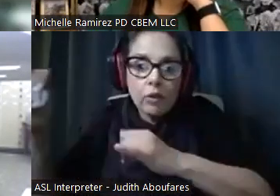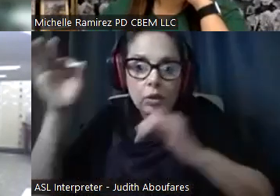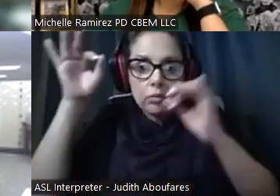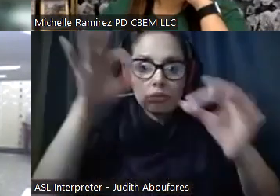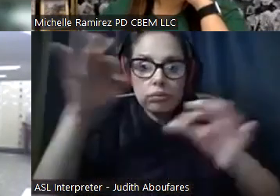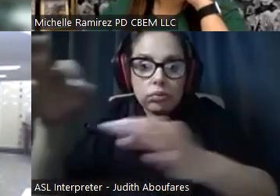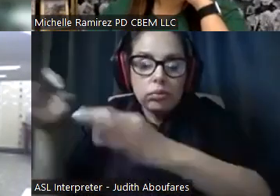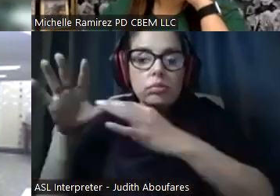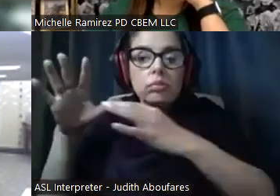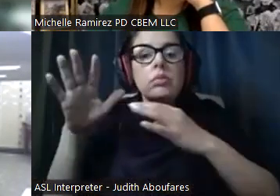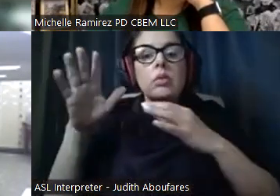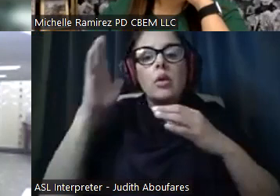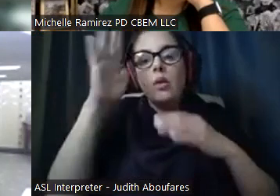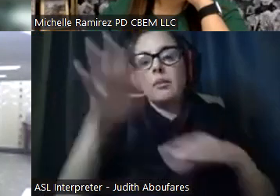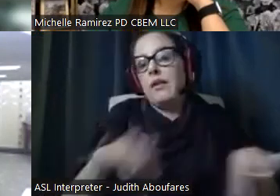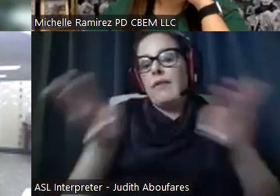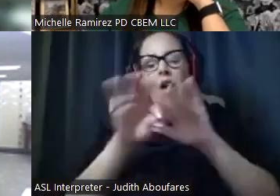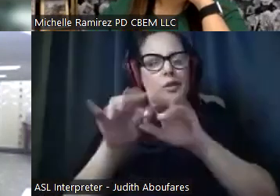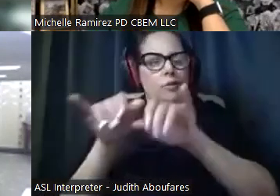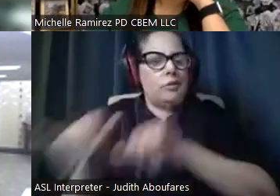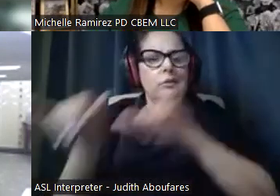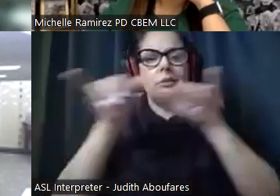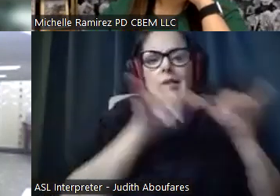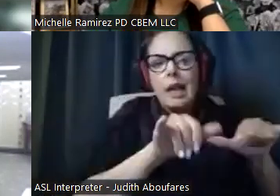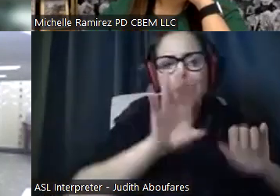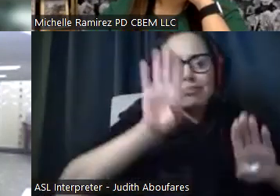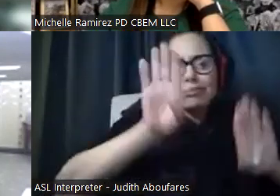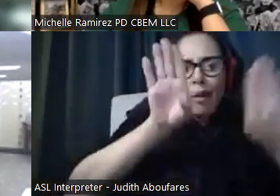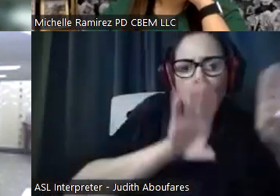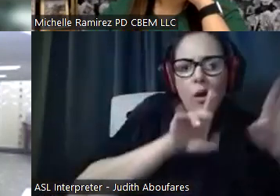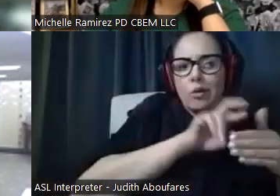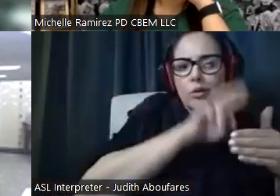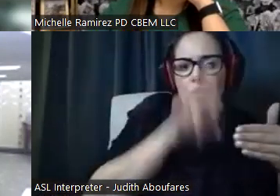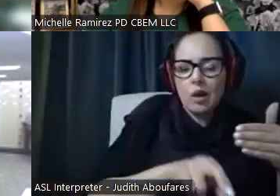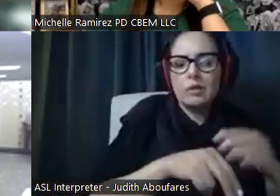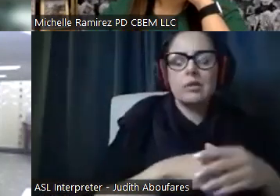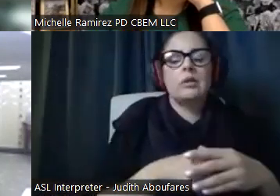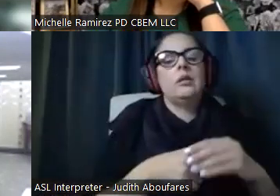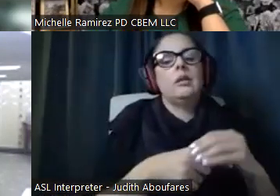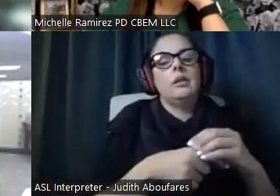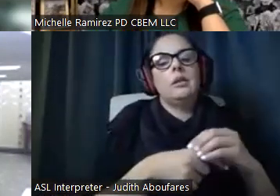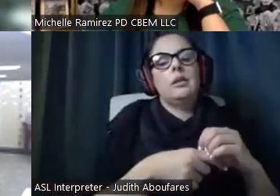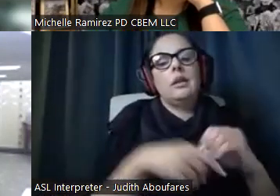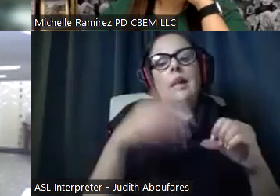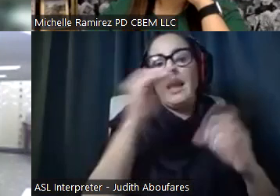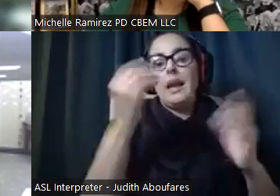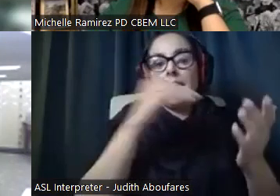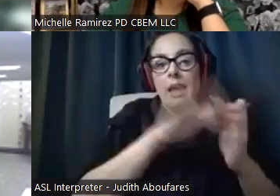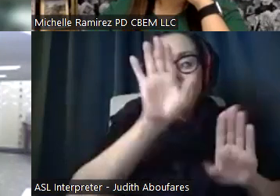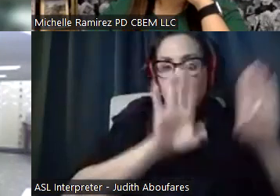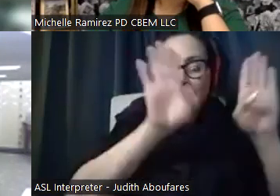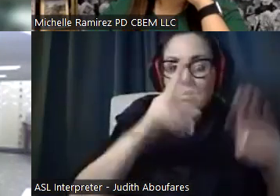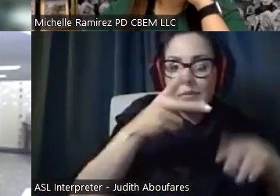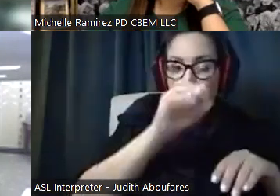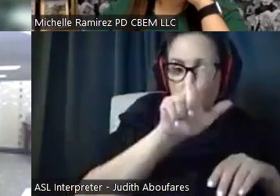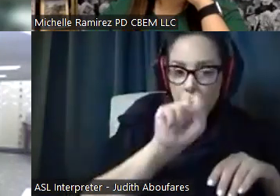su opinión individual, que va a ser valiosa, así como para los resultados